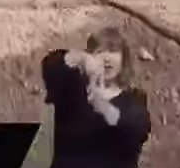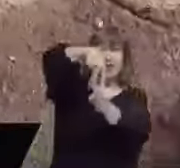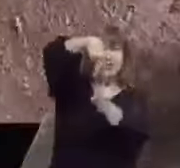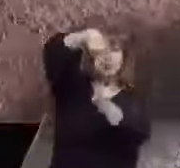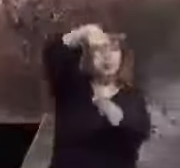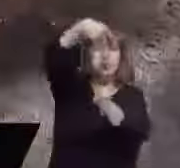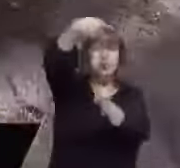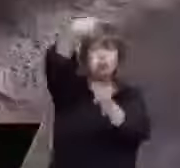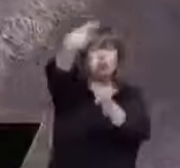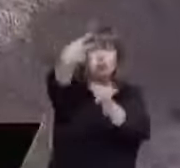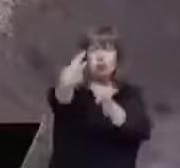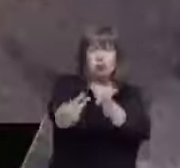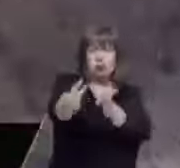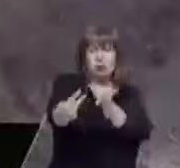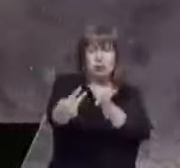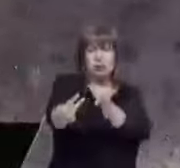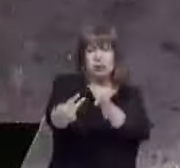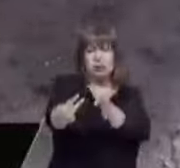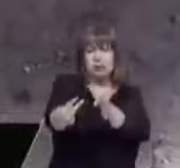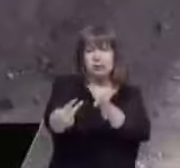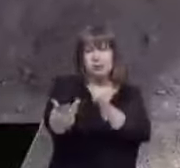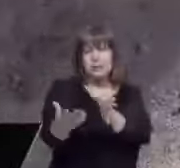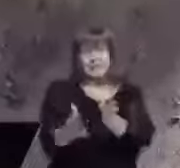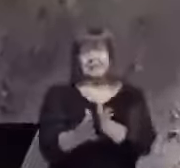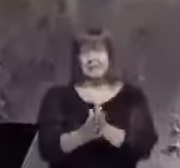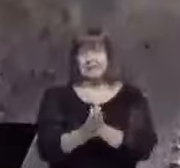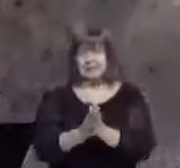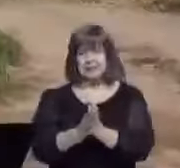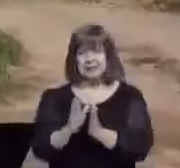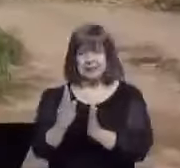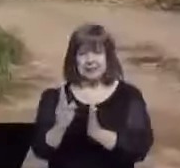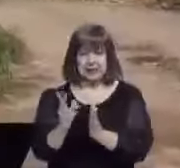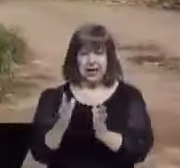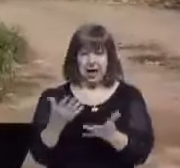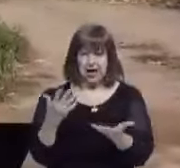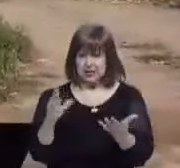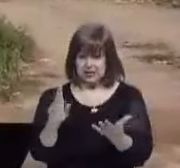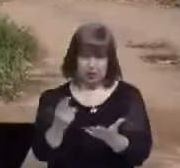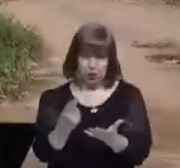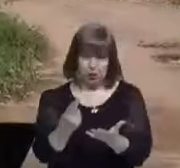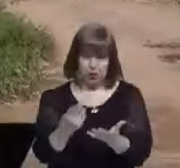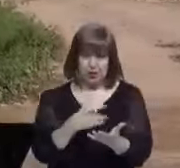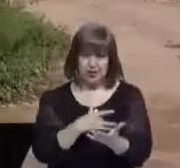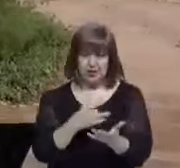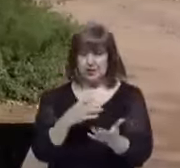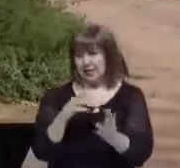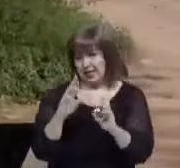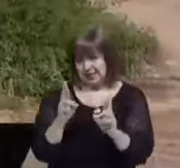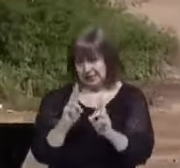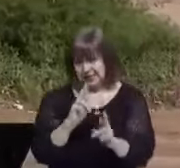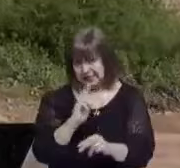Dice que venía volando la moto. A todo esto se ve muy mal estado la calle. Sí,